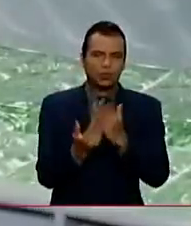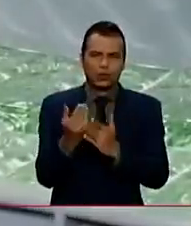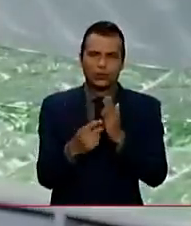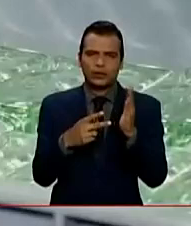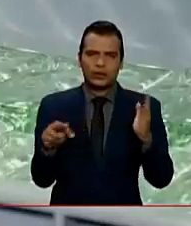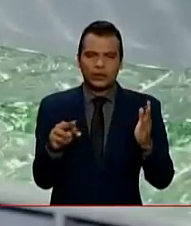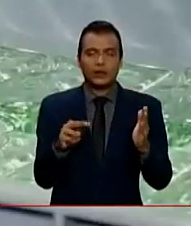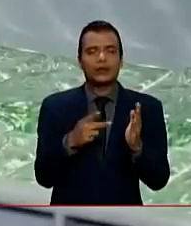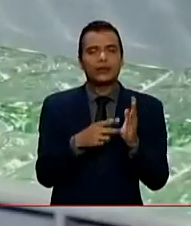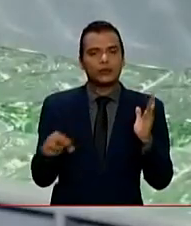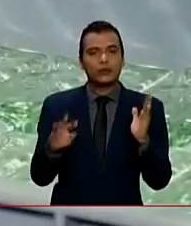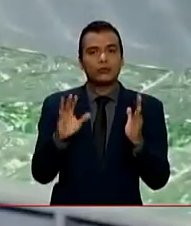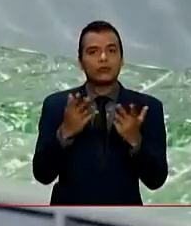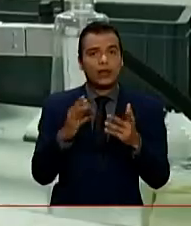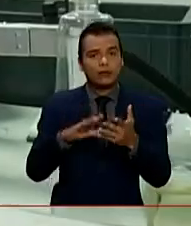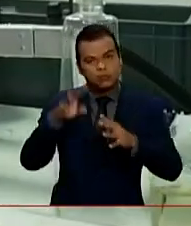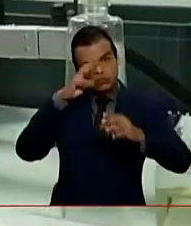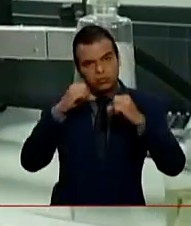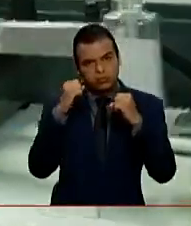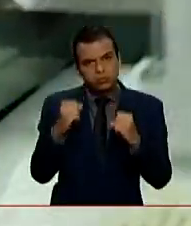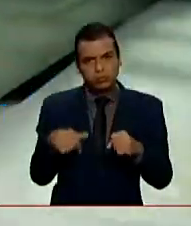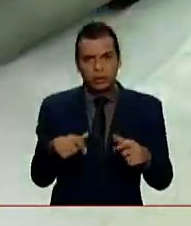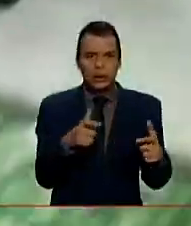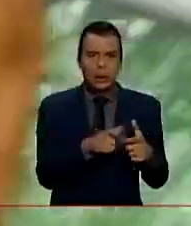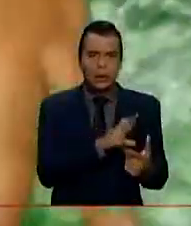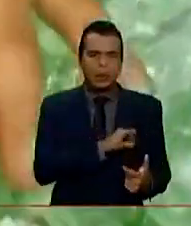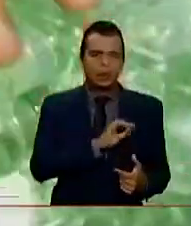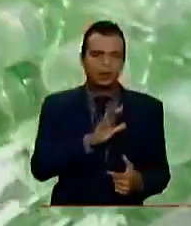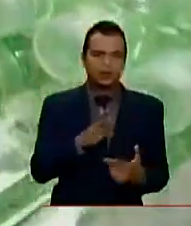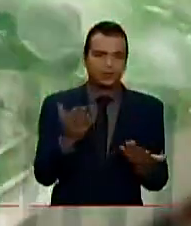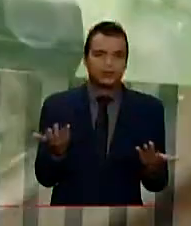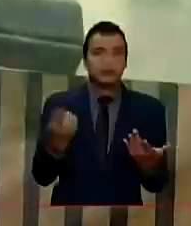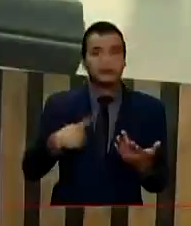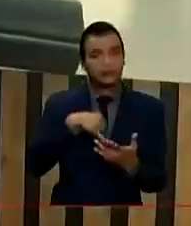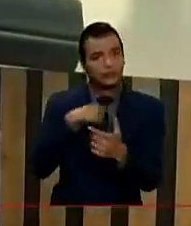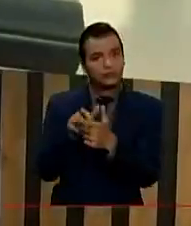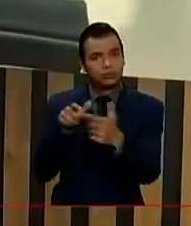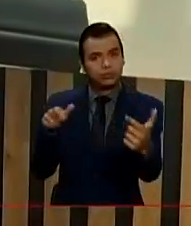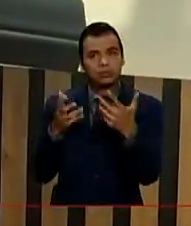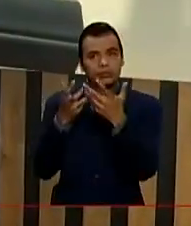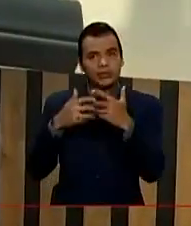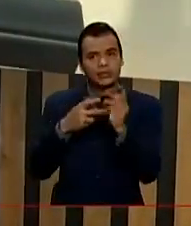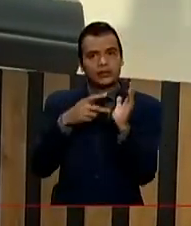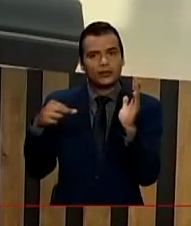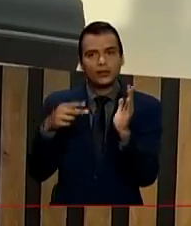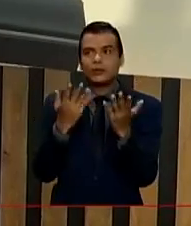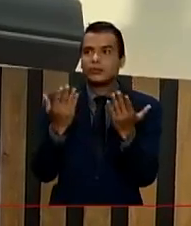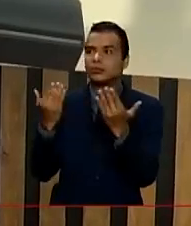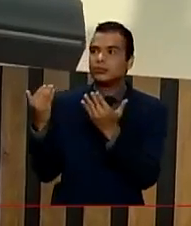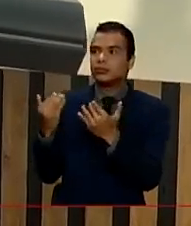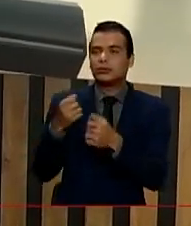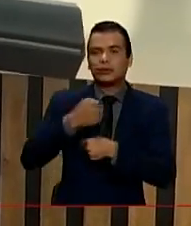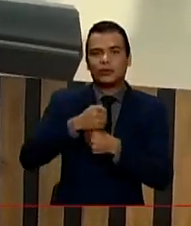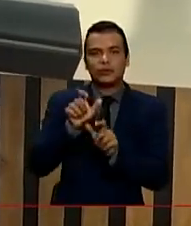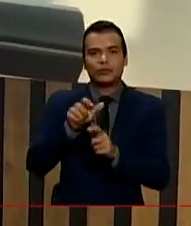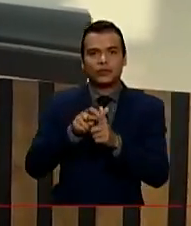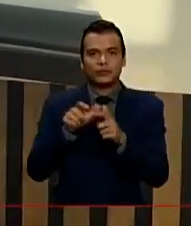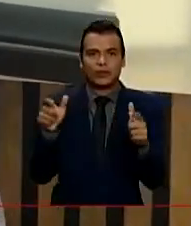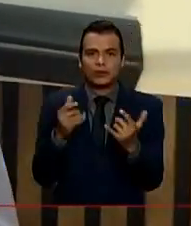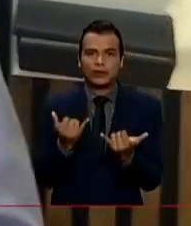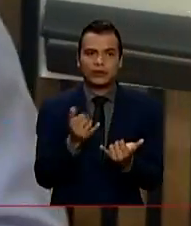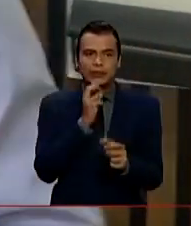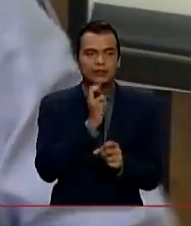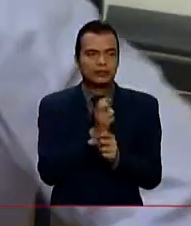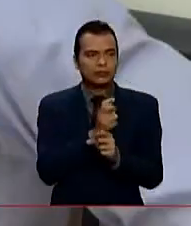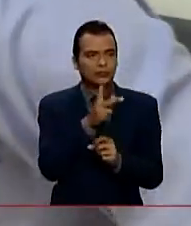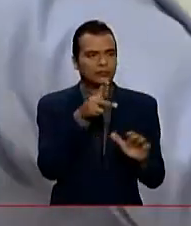desafío en el corto plazo para las empresas que estamos en el mundo de la tecnología y para las personas que están buscando trabajo. Carlos, antes,